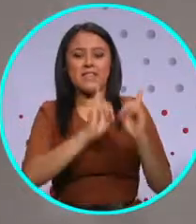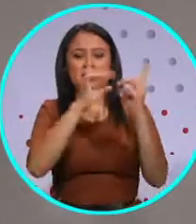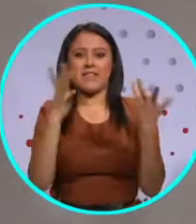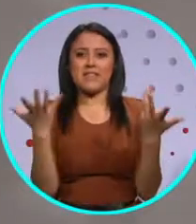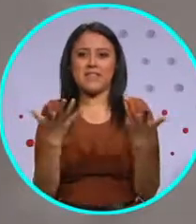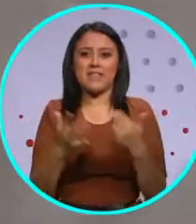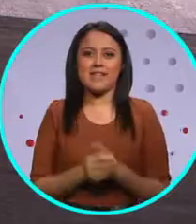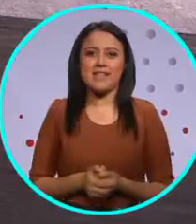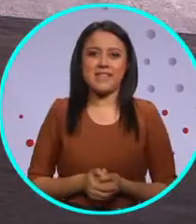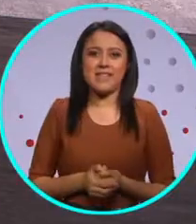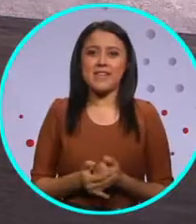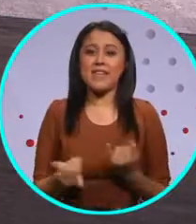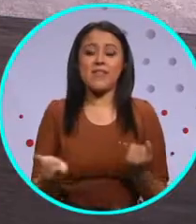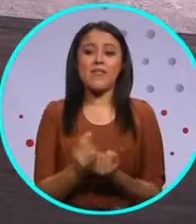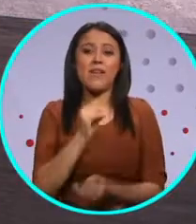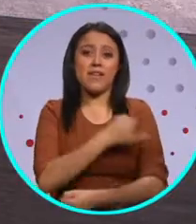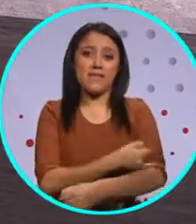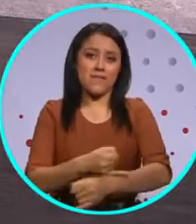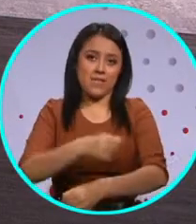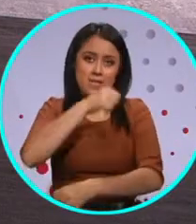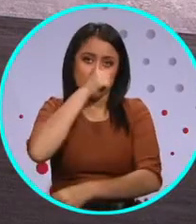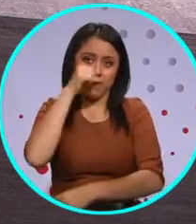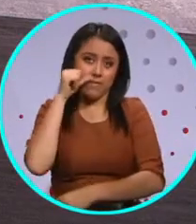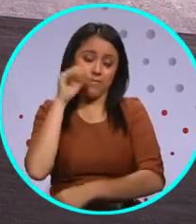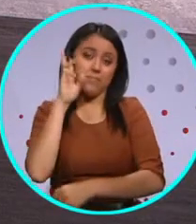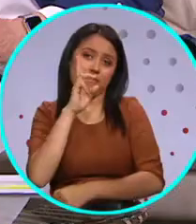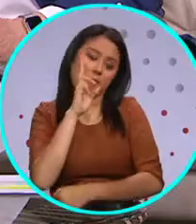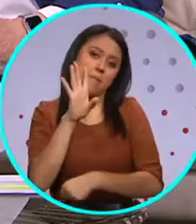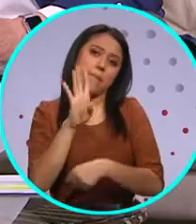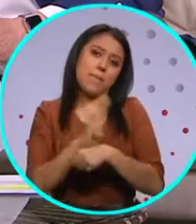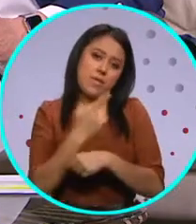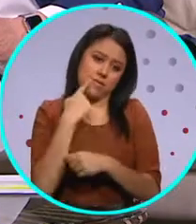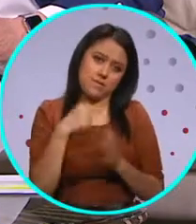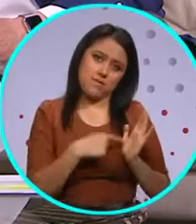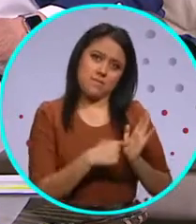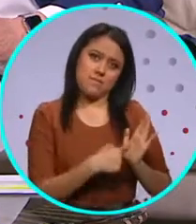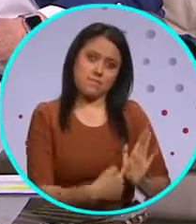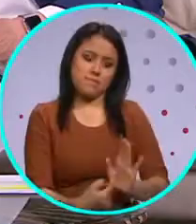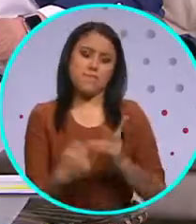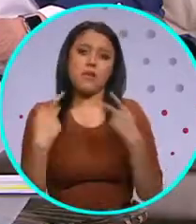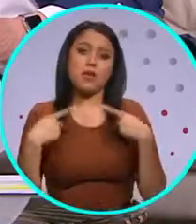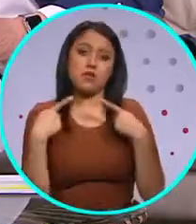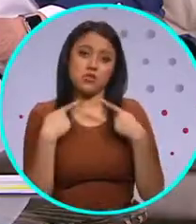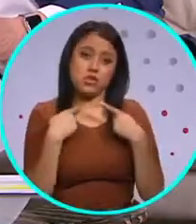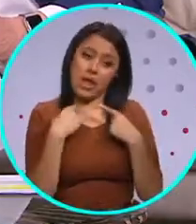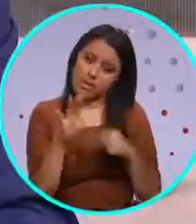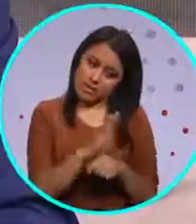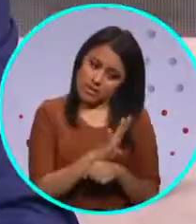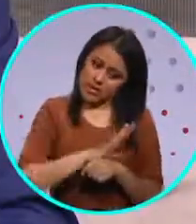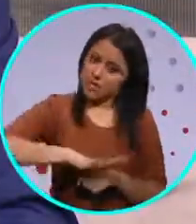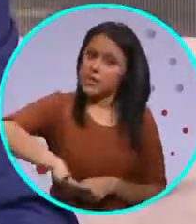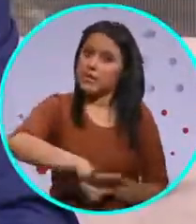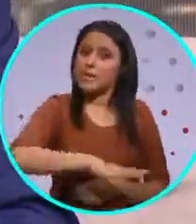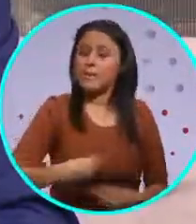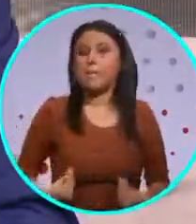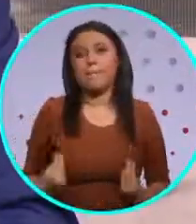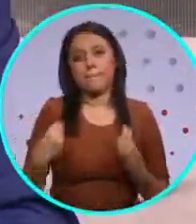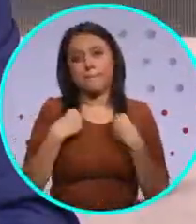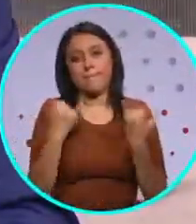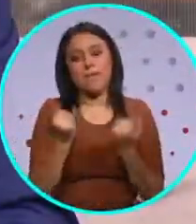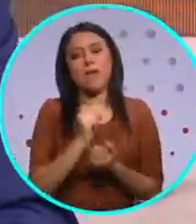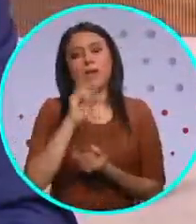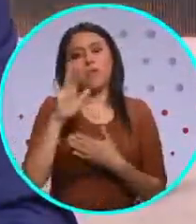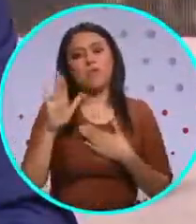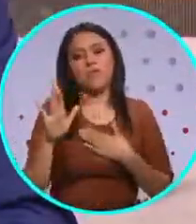cuales también está en su demarcación y es en bienestar a tu gente a la gente que está por ahí y les